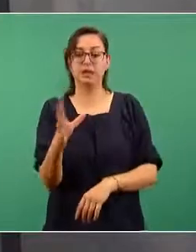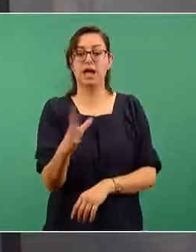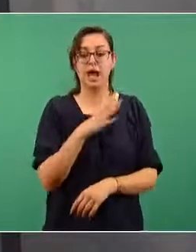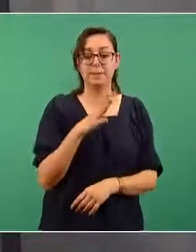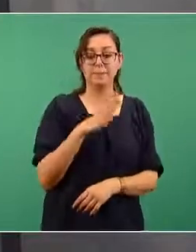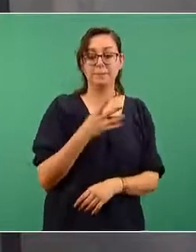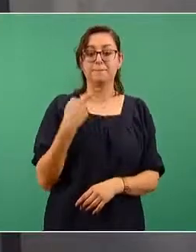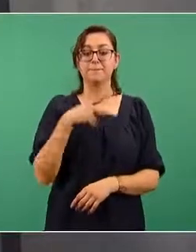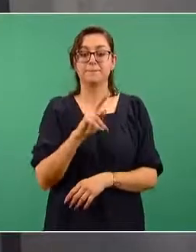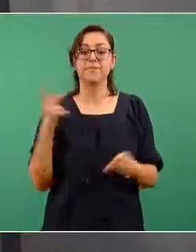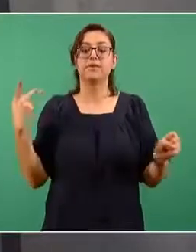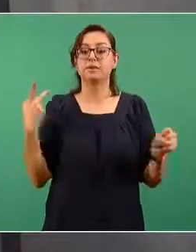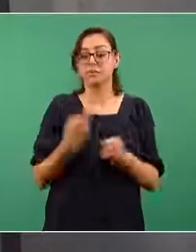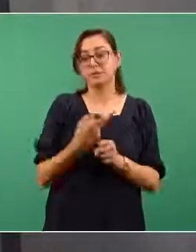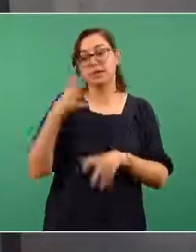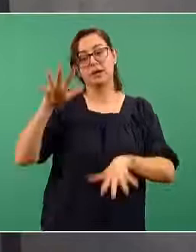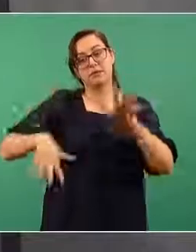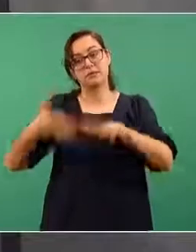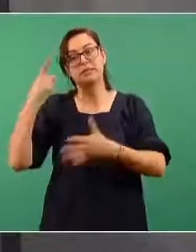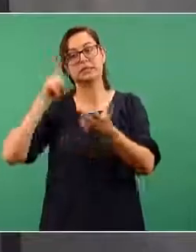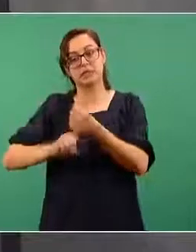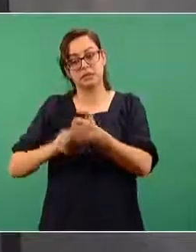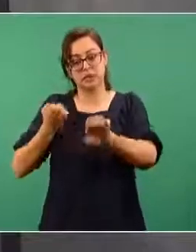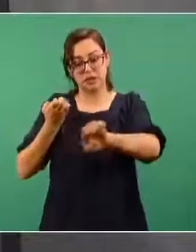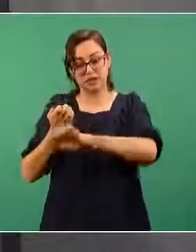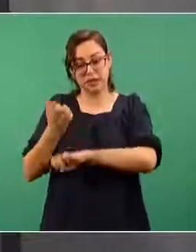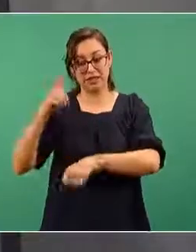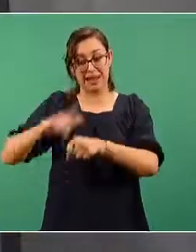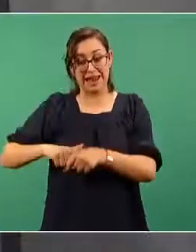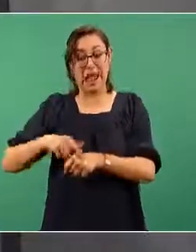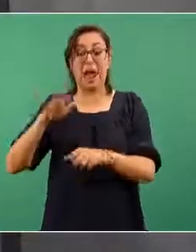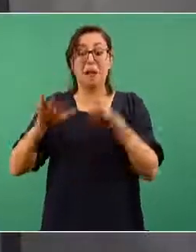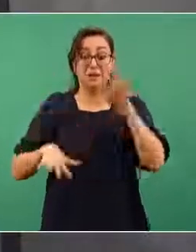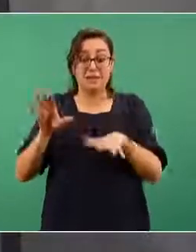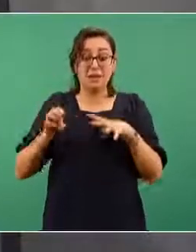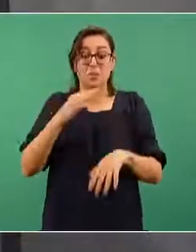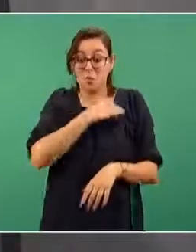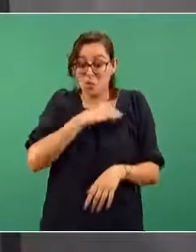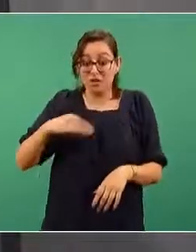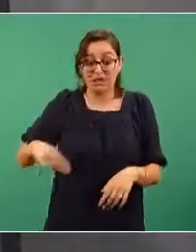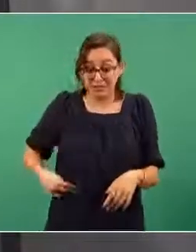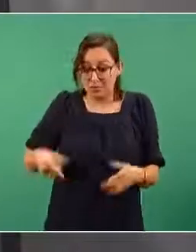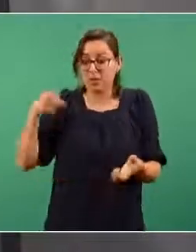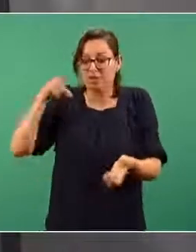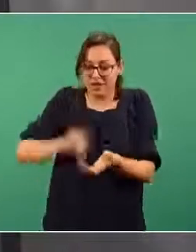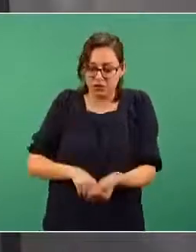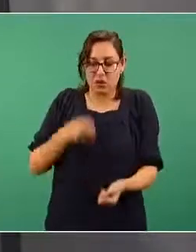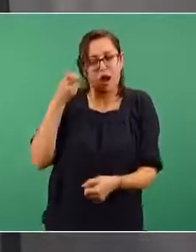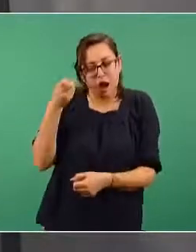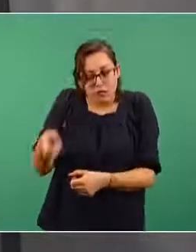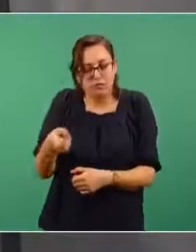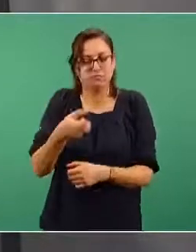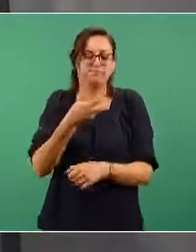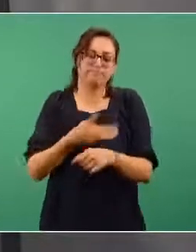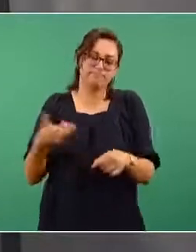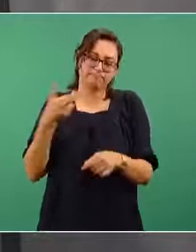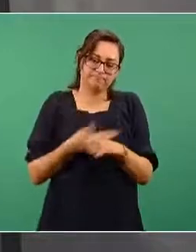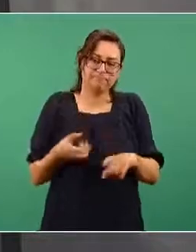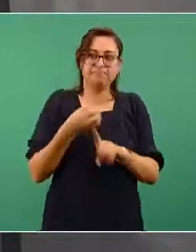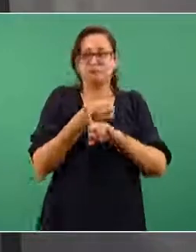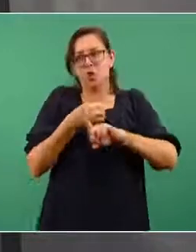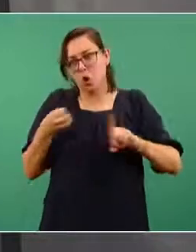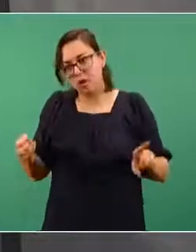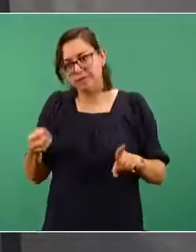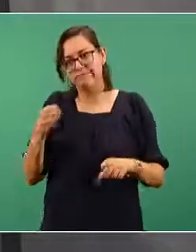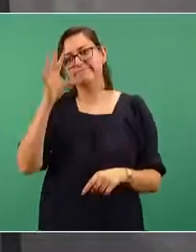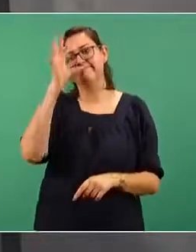algunos elementos de descoordinación a nivel muy local y a veces incluso a nivel municipal, en donde se ha convocado por distintas